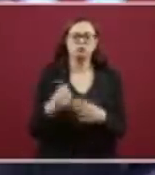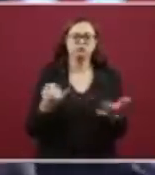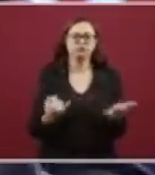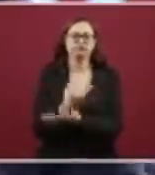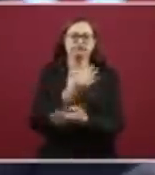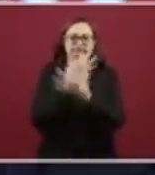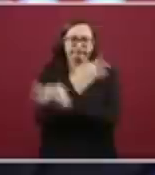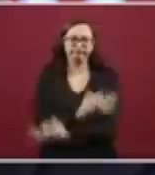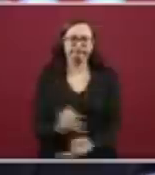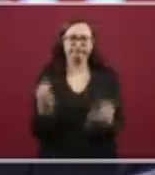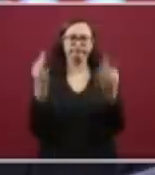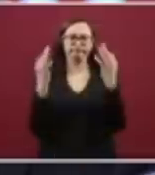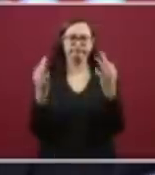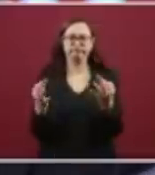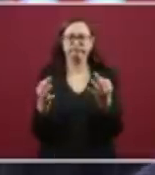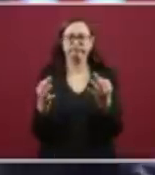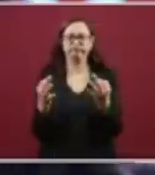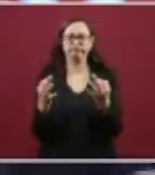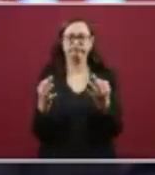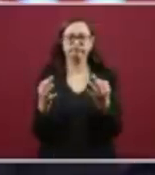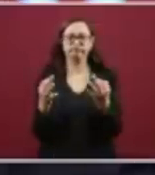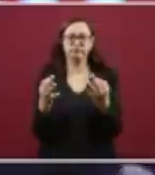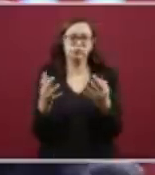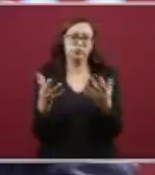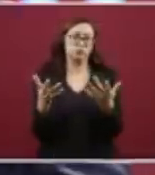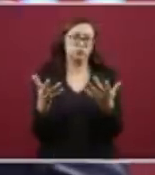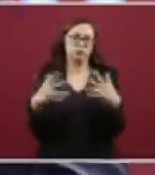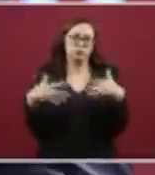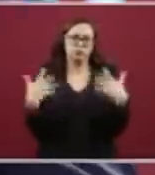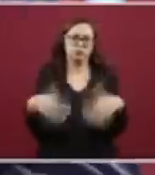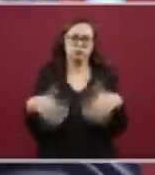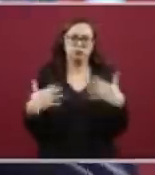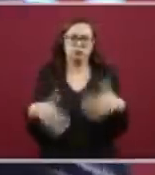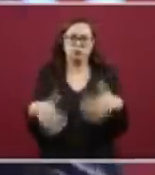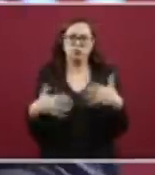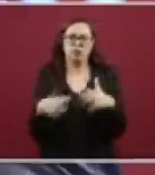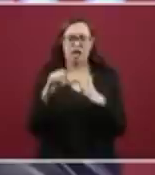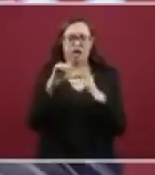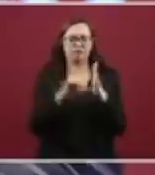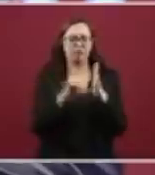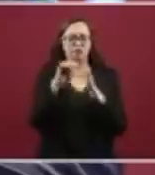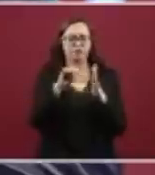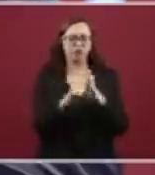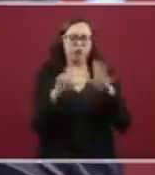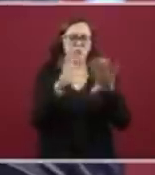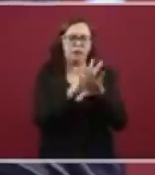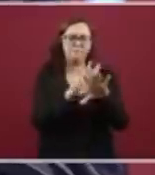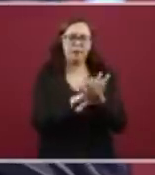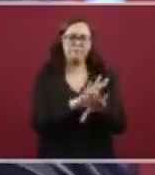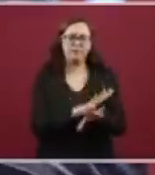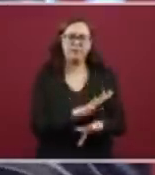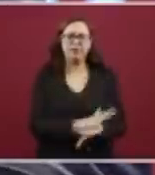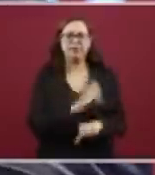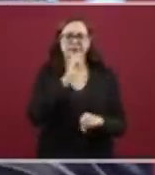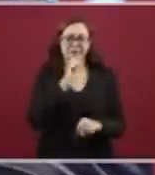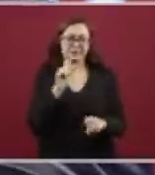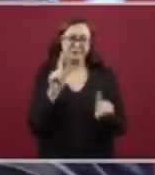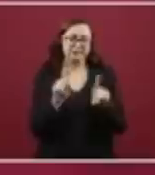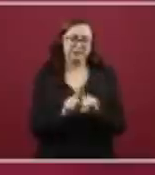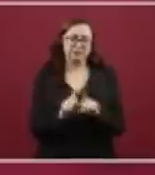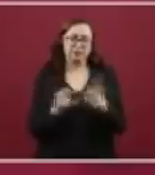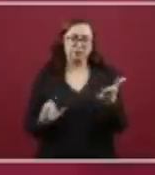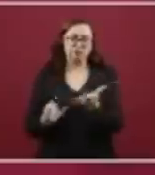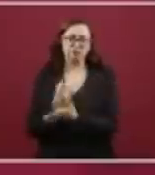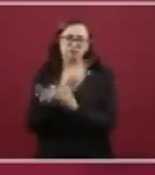bien frente a este número tan amplio de artículos reformados, es también muy significativo,